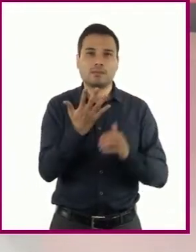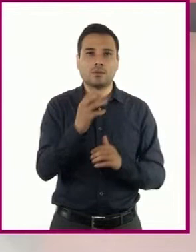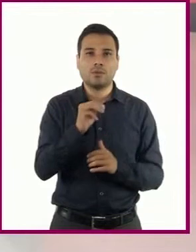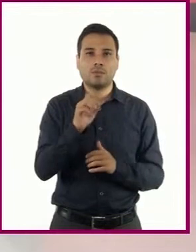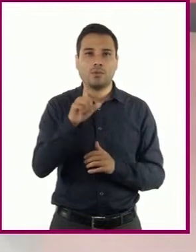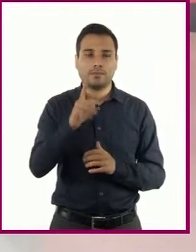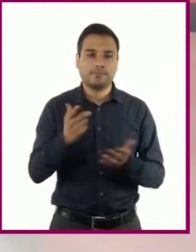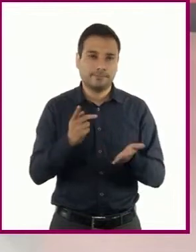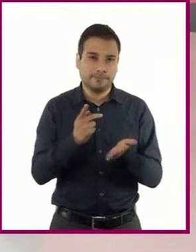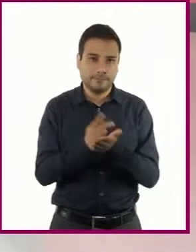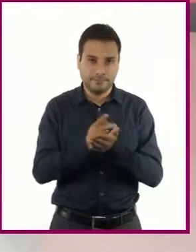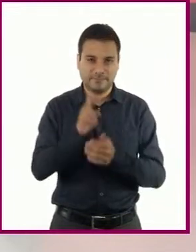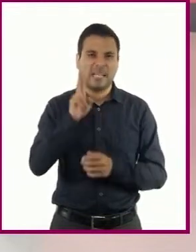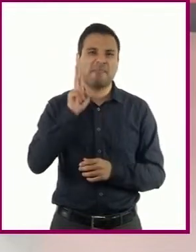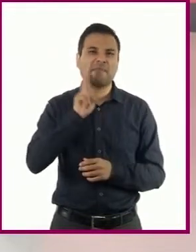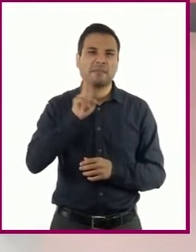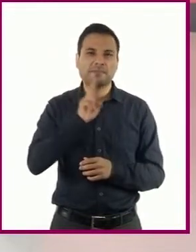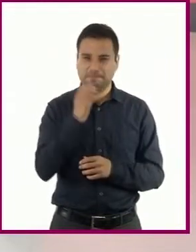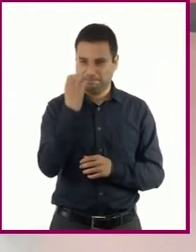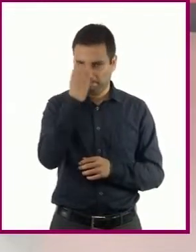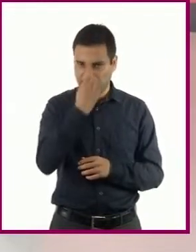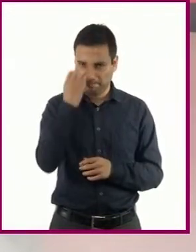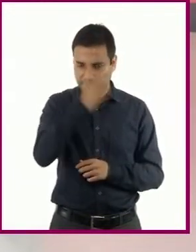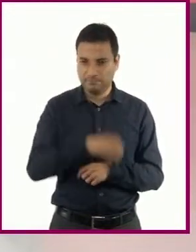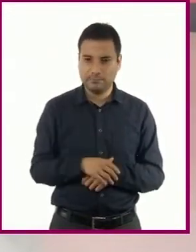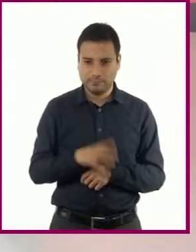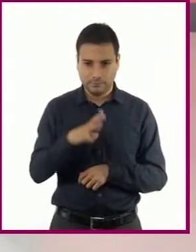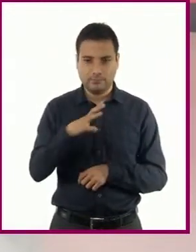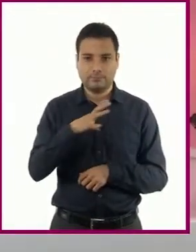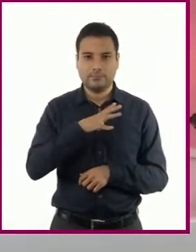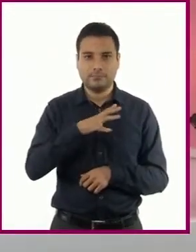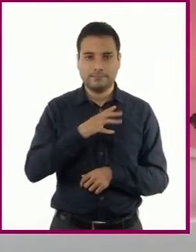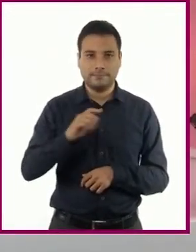Adelante, maestra, intentémoslo. Aquí tenemos cubiertos.